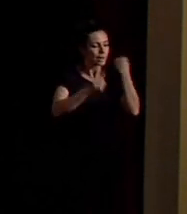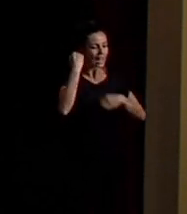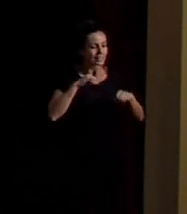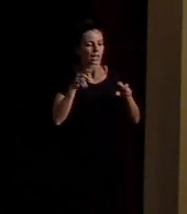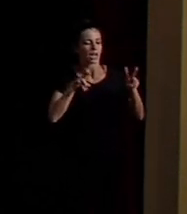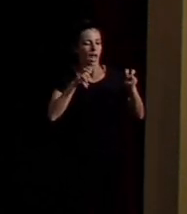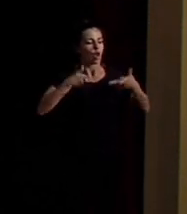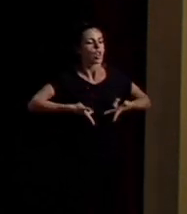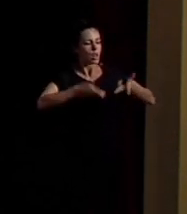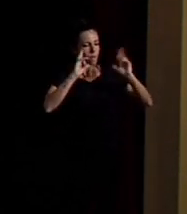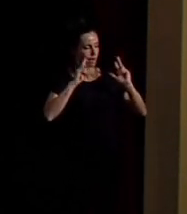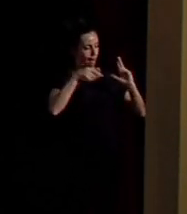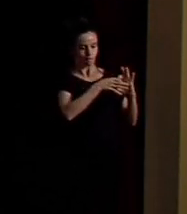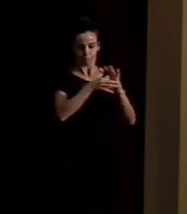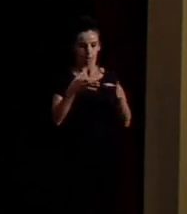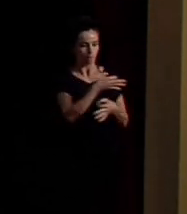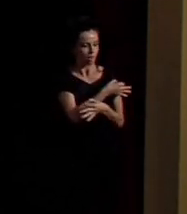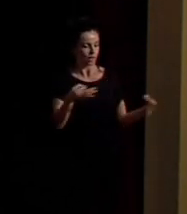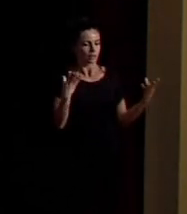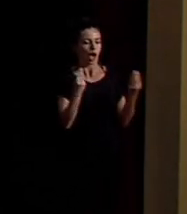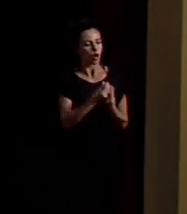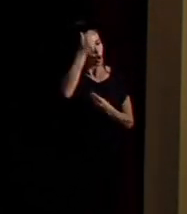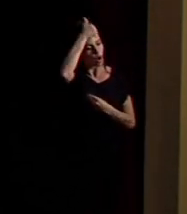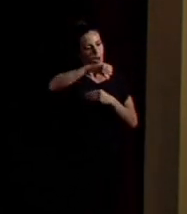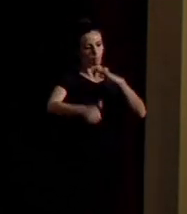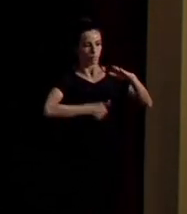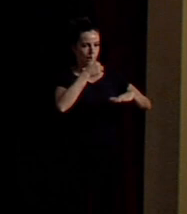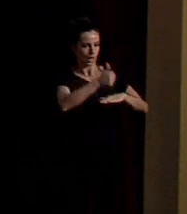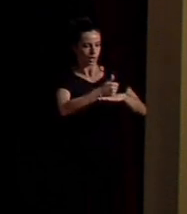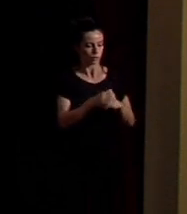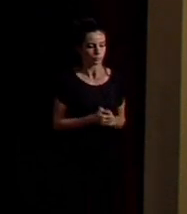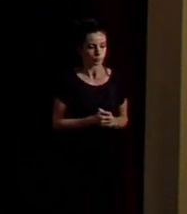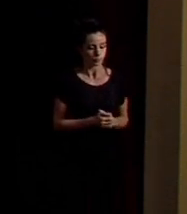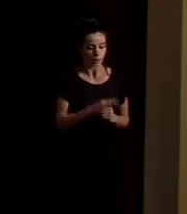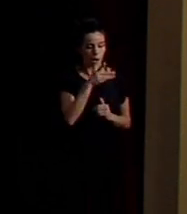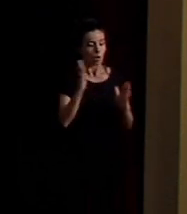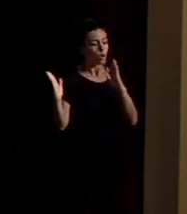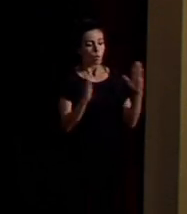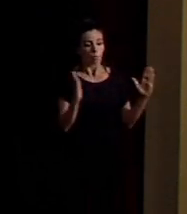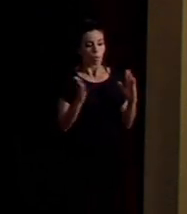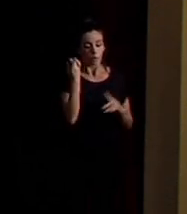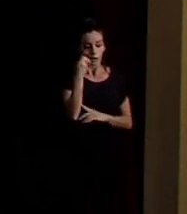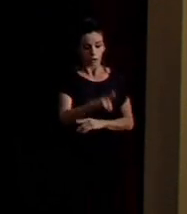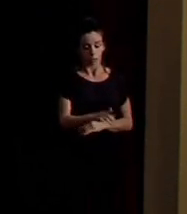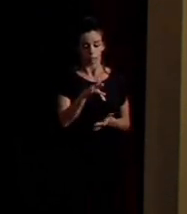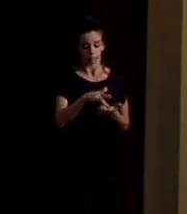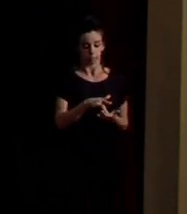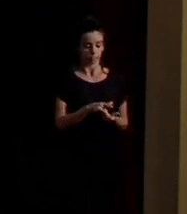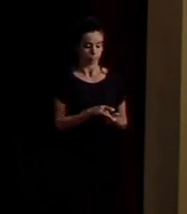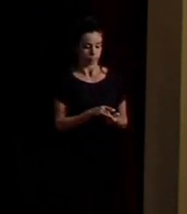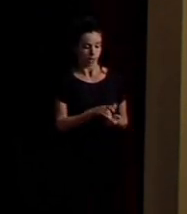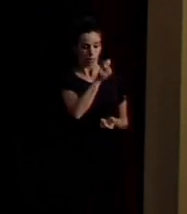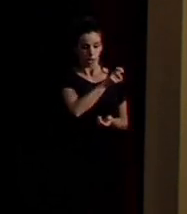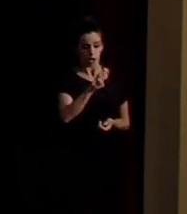alianza perfecta con el patriarcado. Un momento donde además el individualismo de